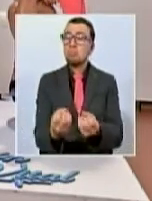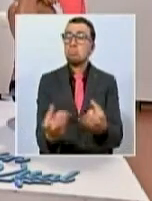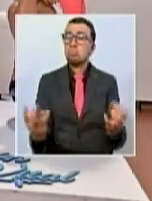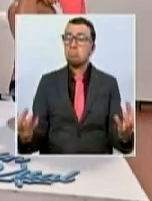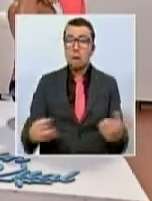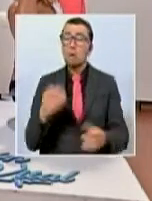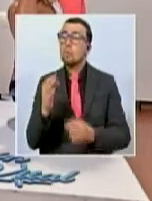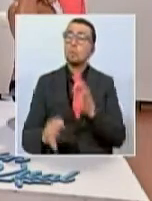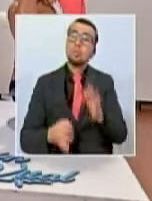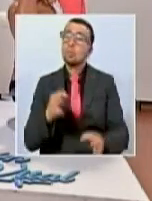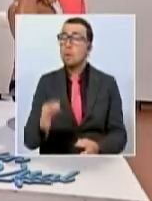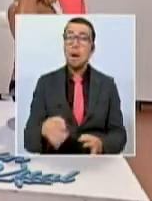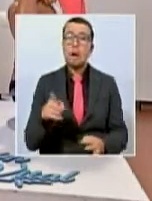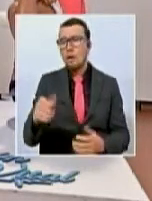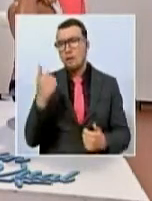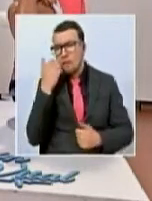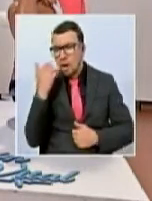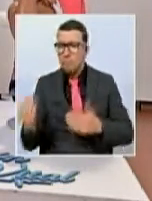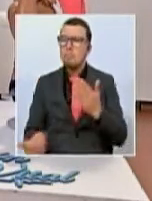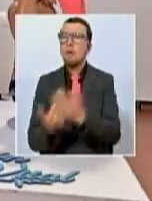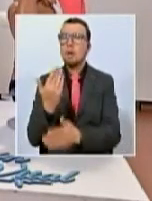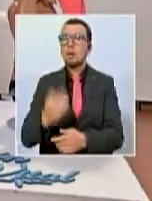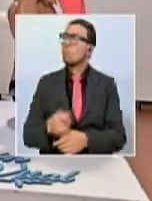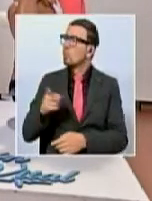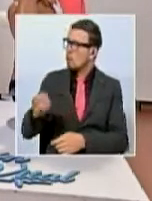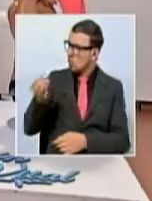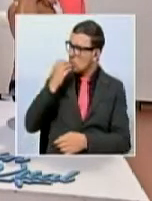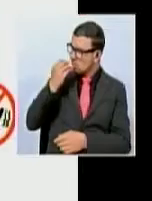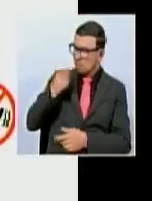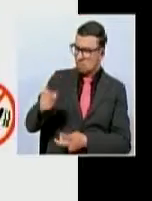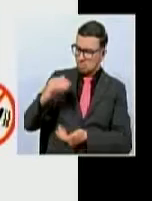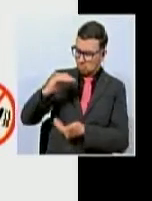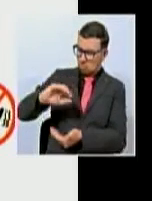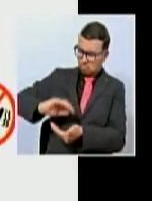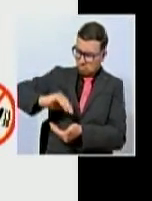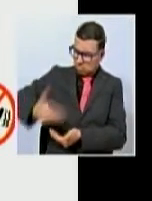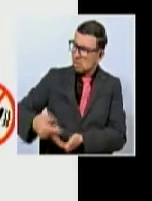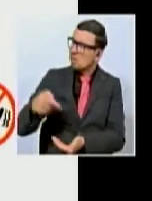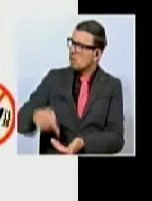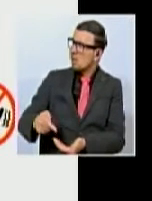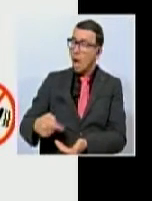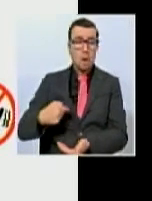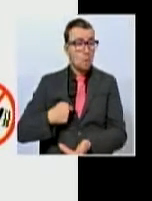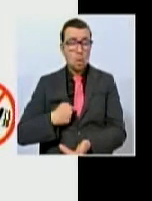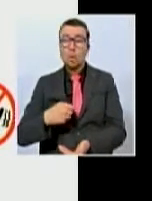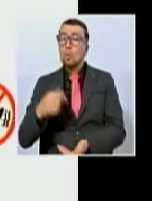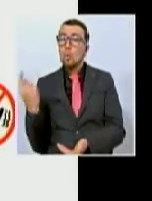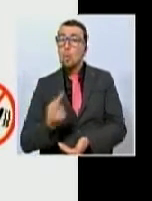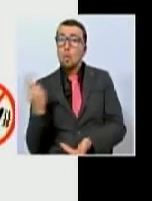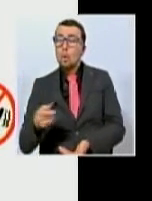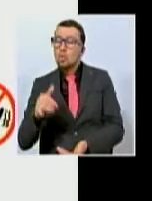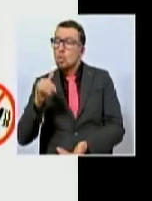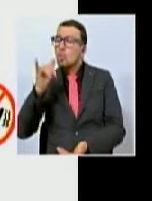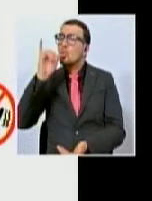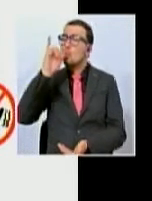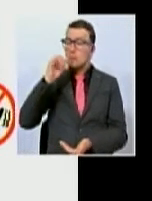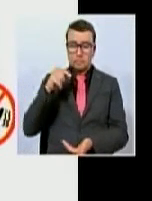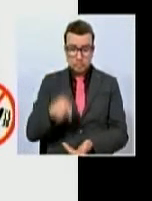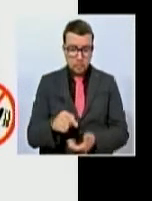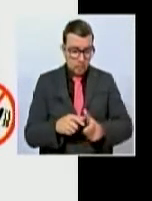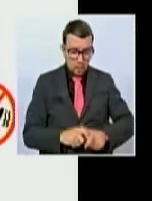Y entonces, y uno le dice, ¿y qué le está echando de lonchera? Entonces la mamá le dice, yo le estoy dando un juguito de caja y un paquetico de